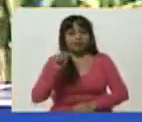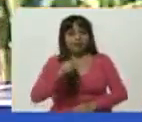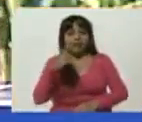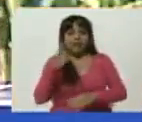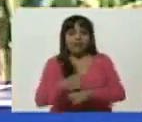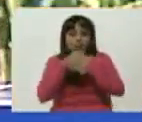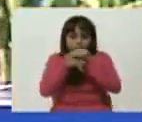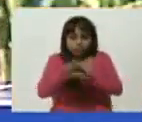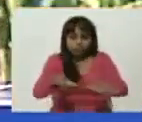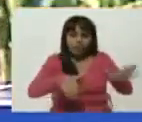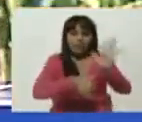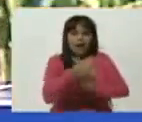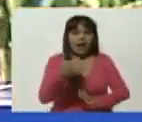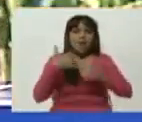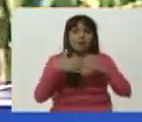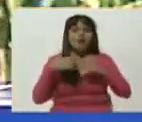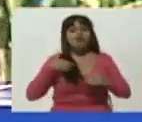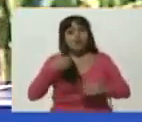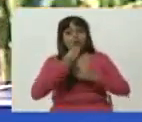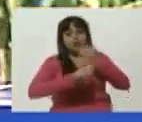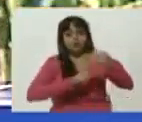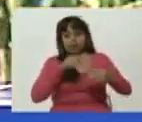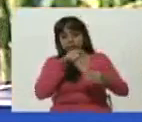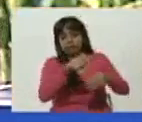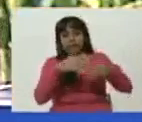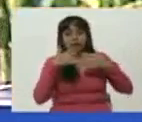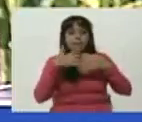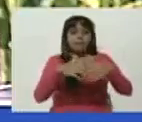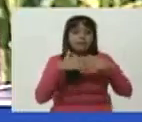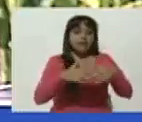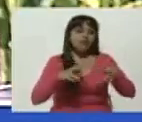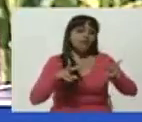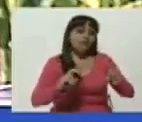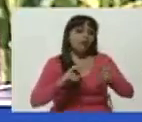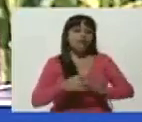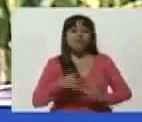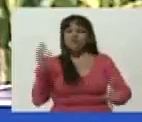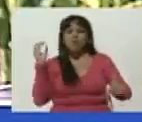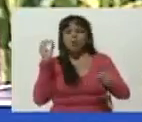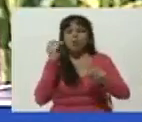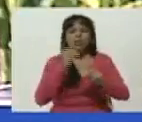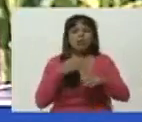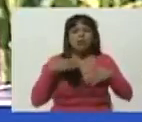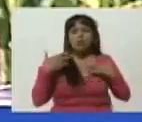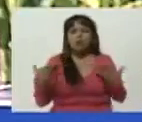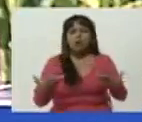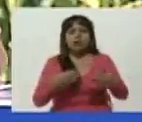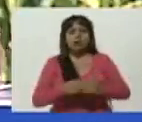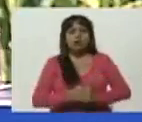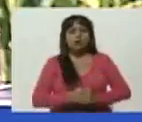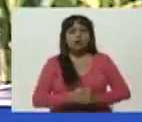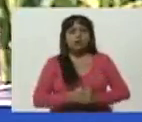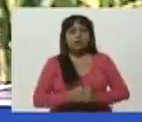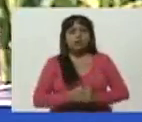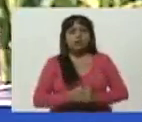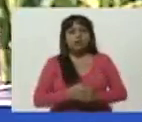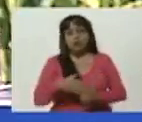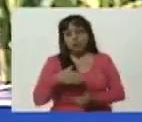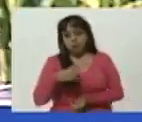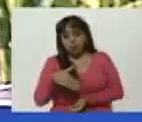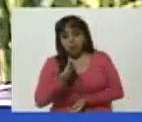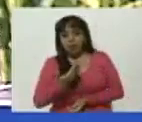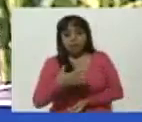Agrofan. Yo la creé precisamente con el objetivo que tomaran